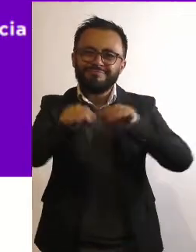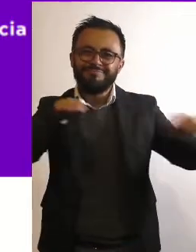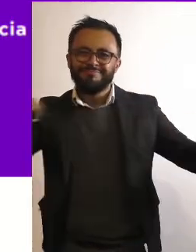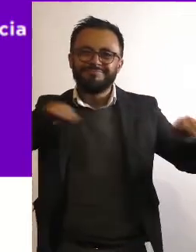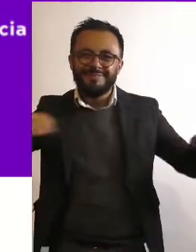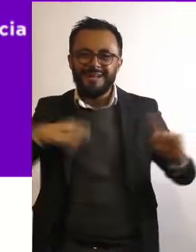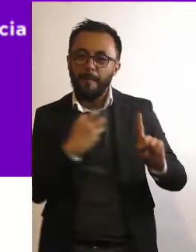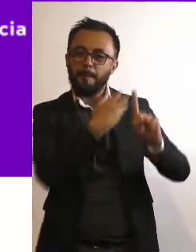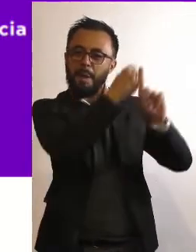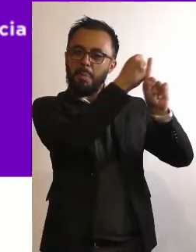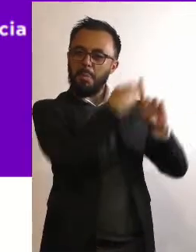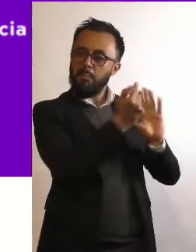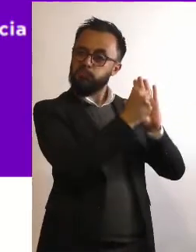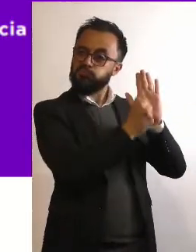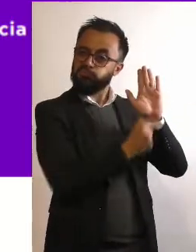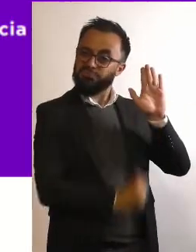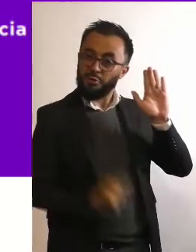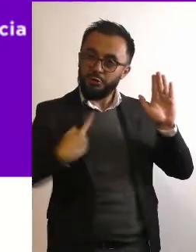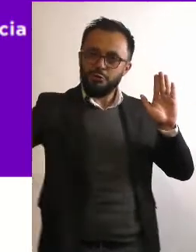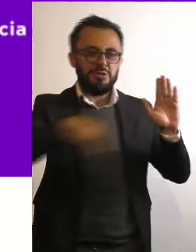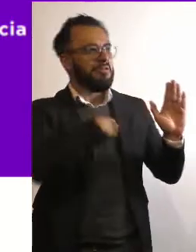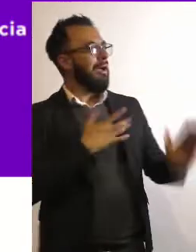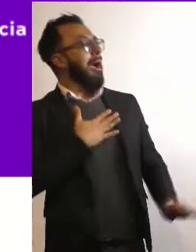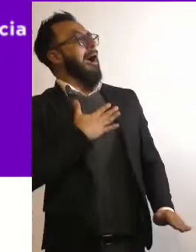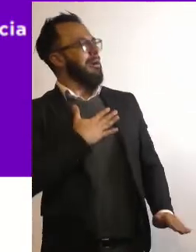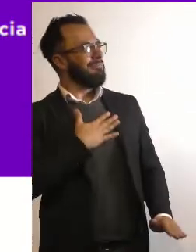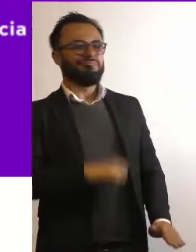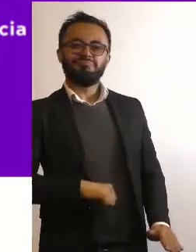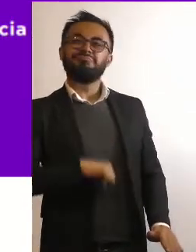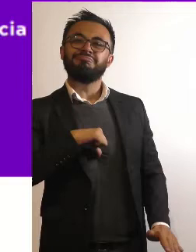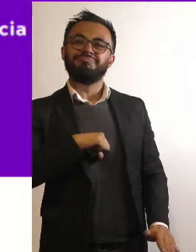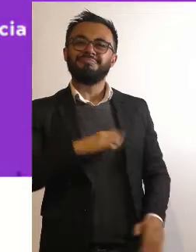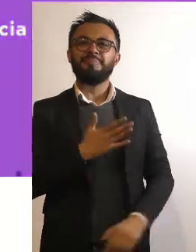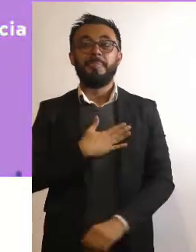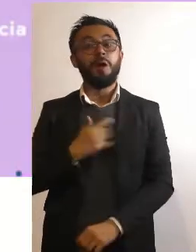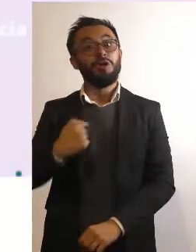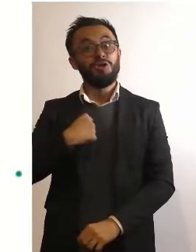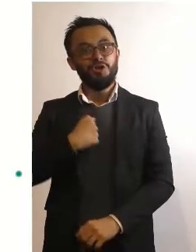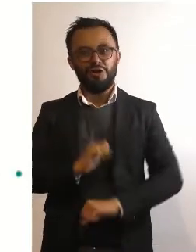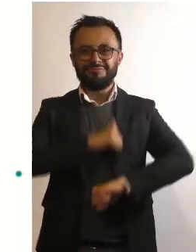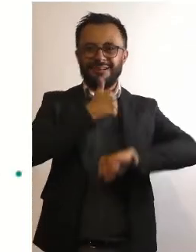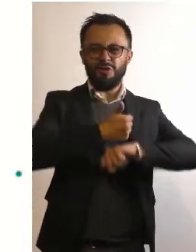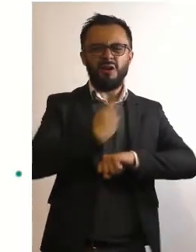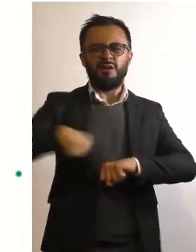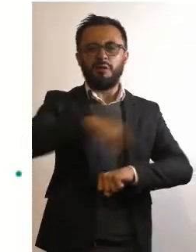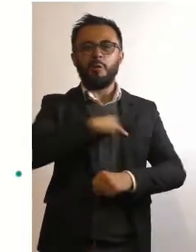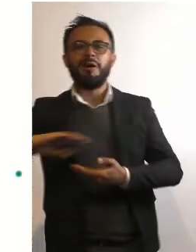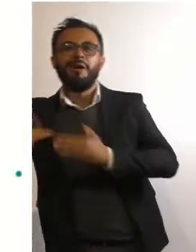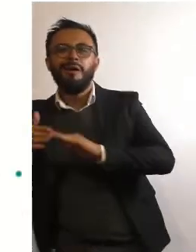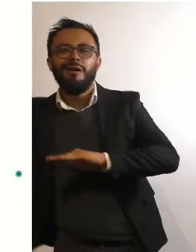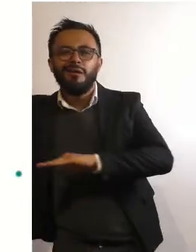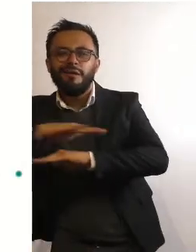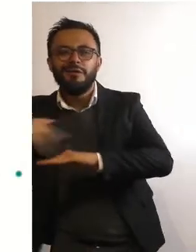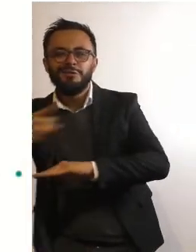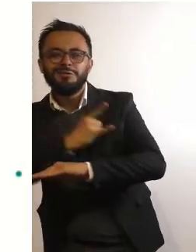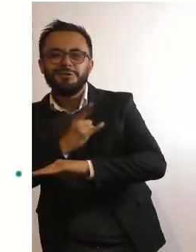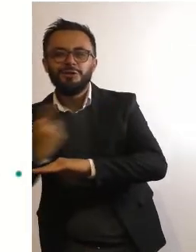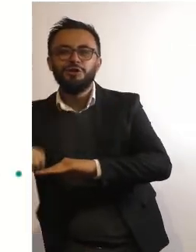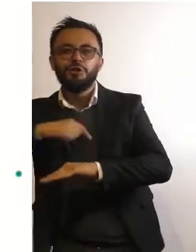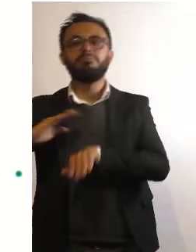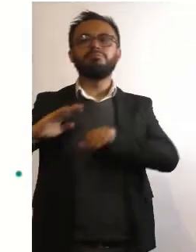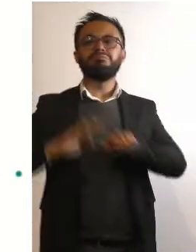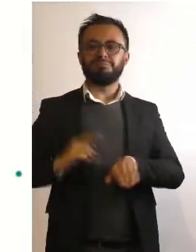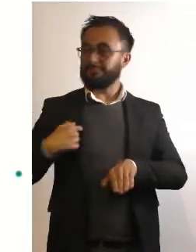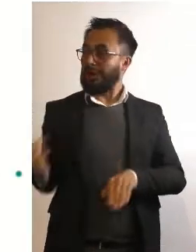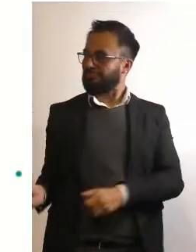hemos obtenido. Yo solo soy una vocera de toda nuestra comunidad, en donde cada uno